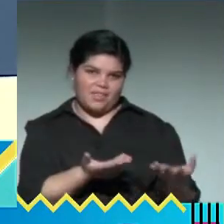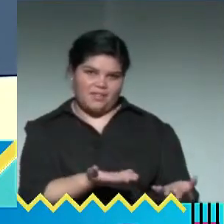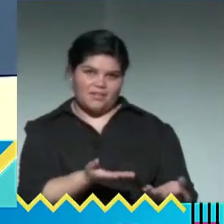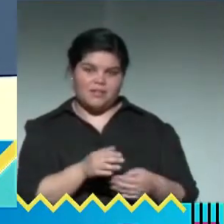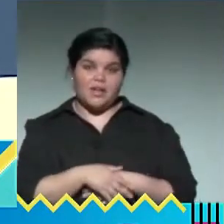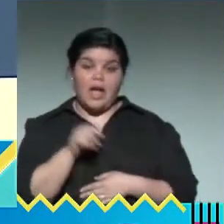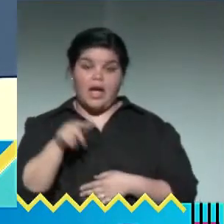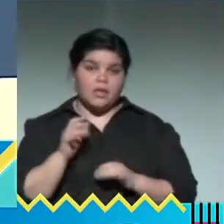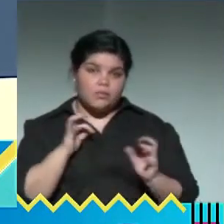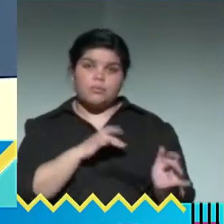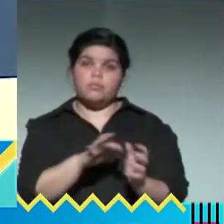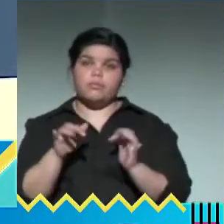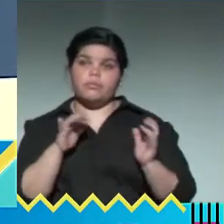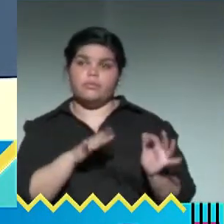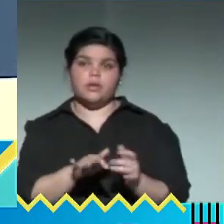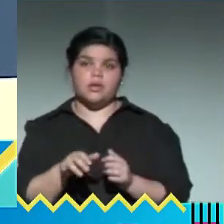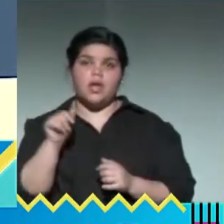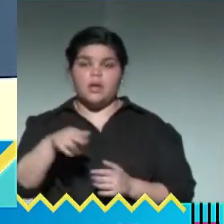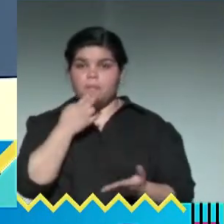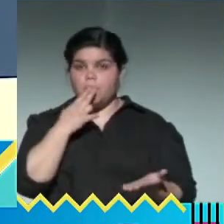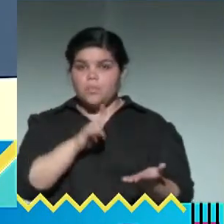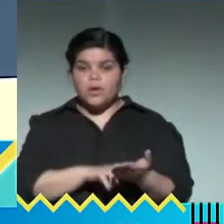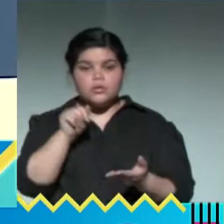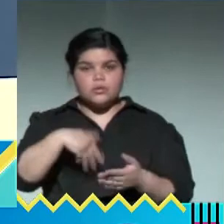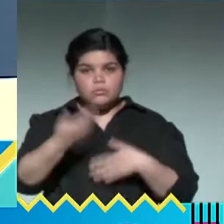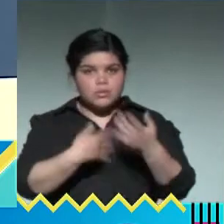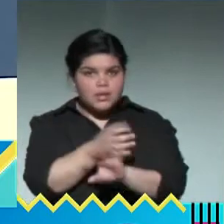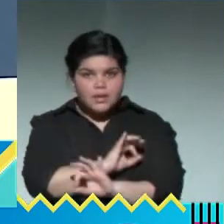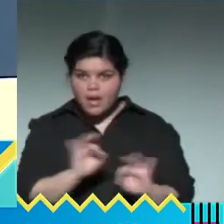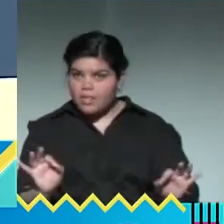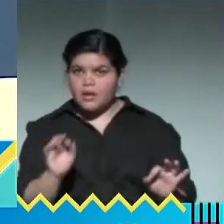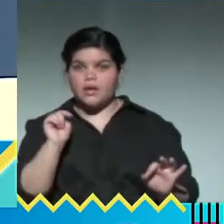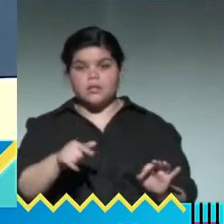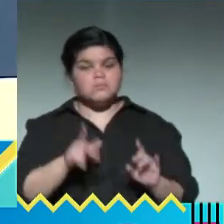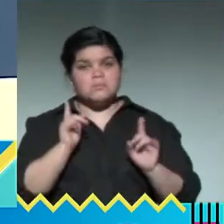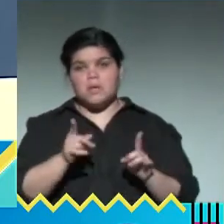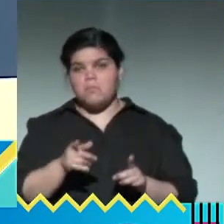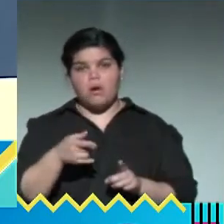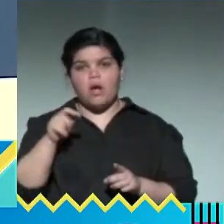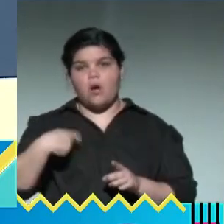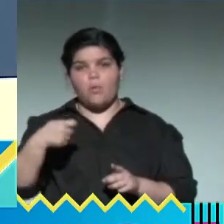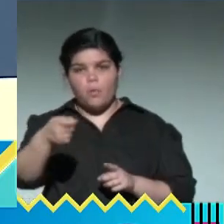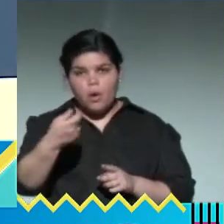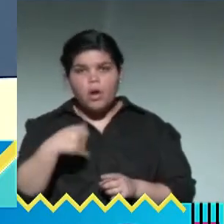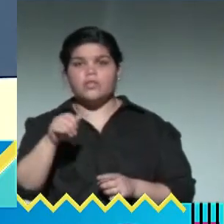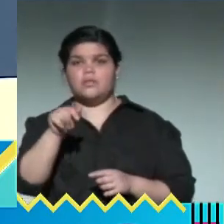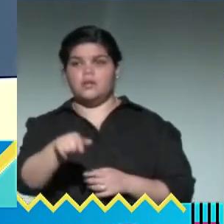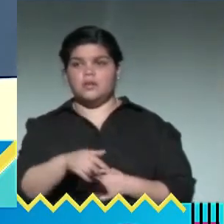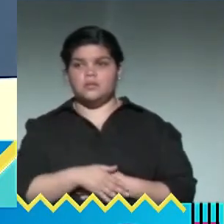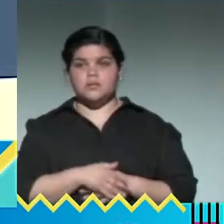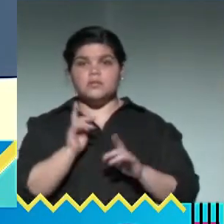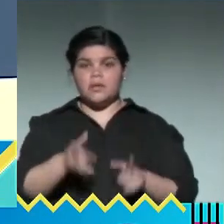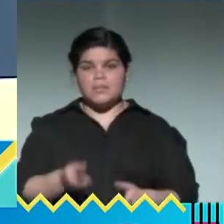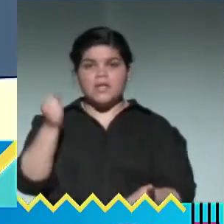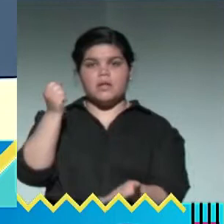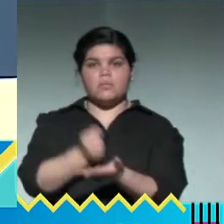Parece ser que el impuesto a los ingresos brutos no se va a tocar, se va a seguir con la reducción de alícuotas. Puede que se toque algo del impuesto de